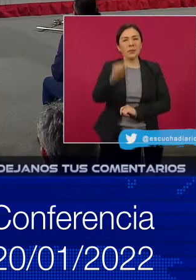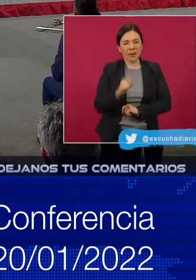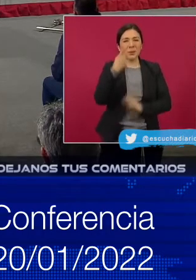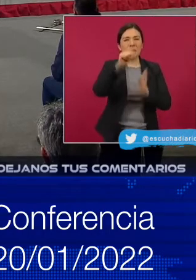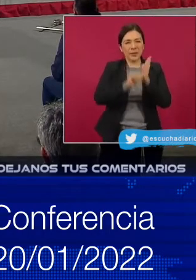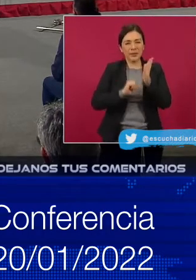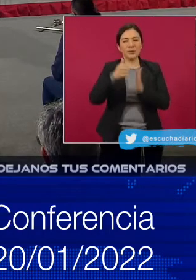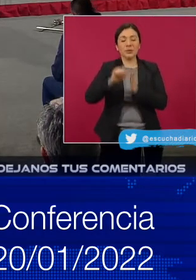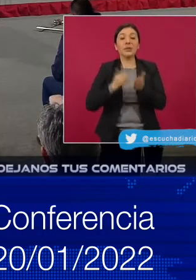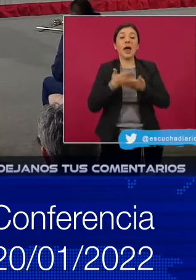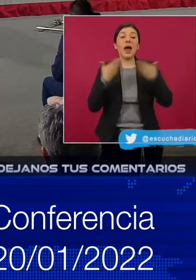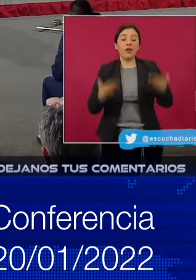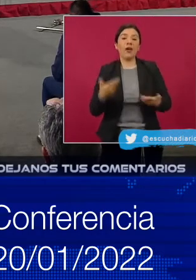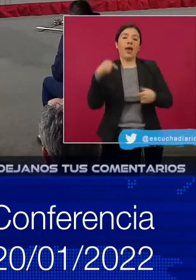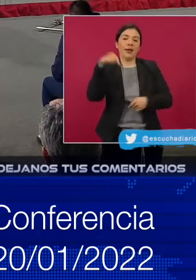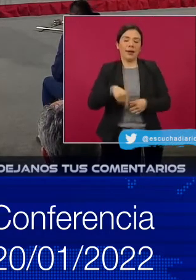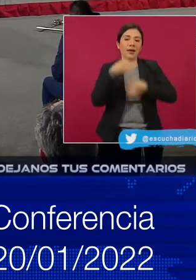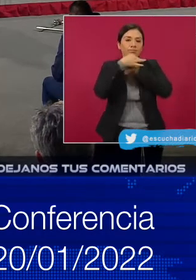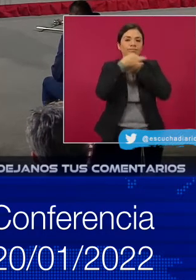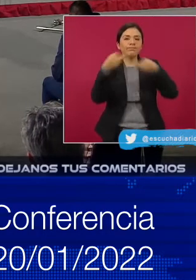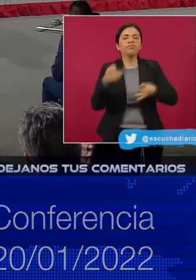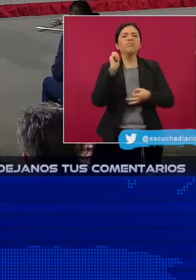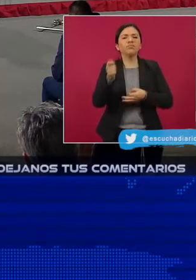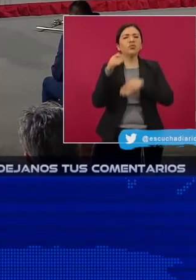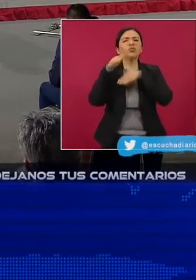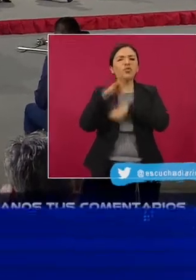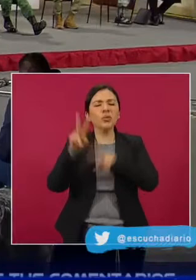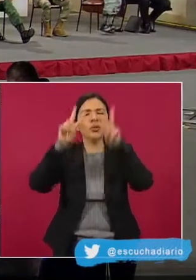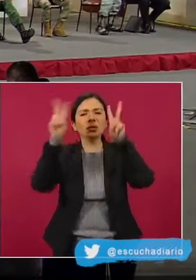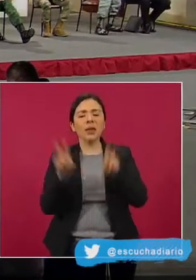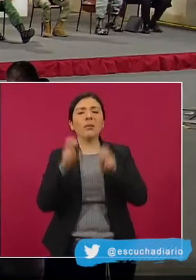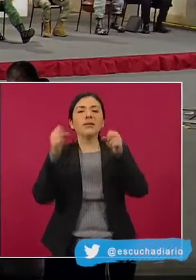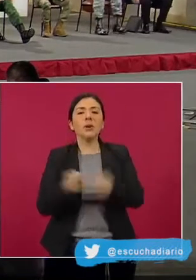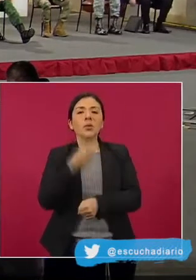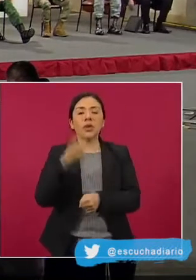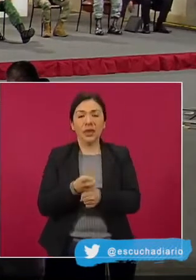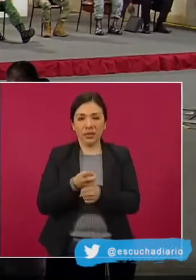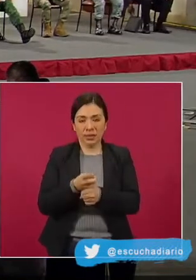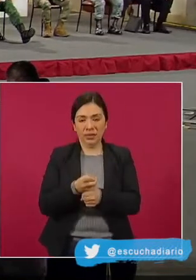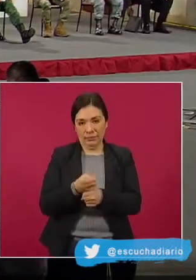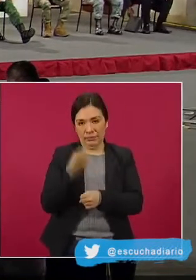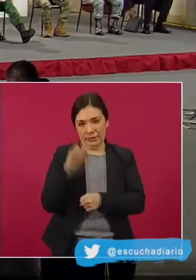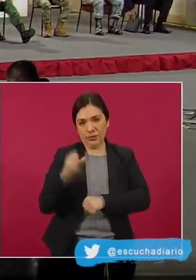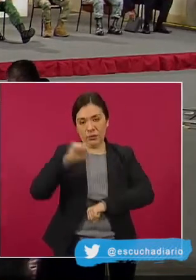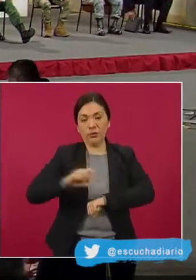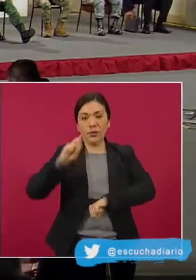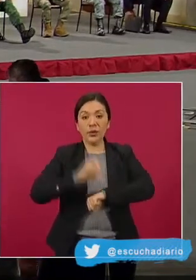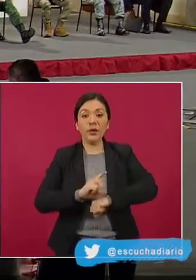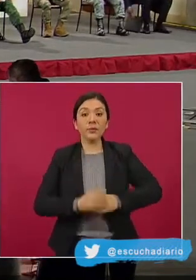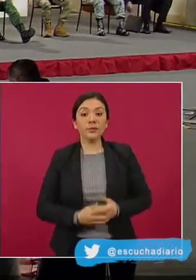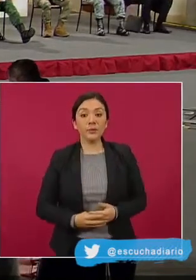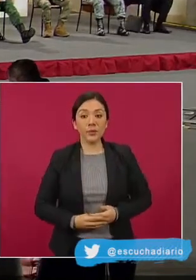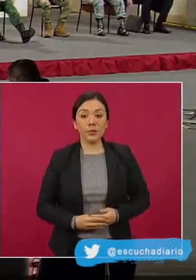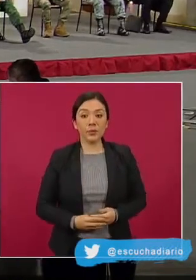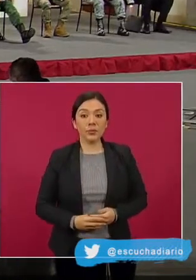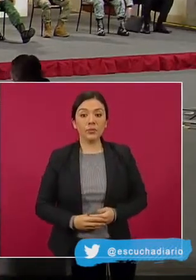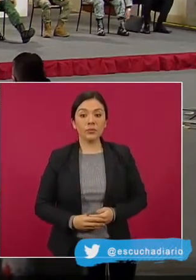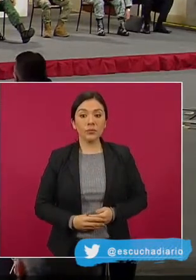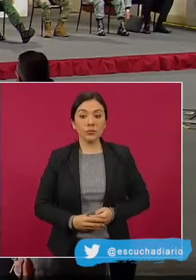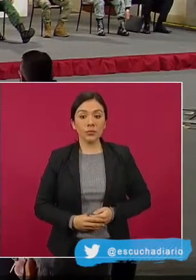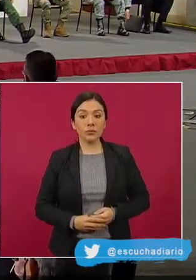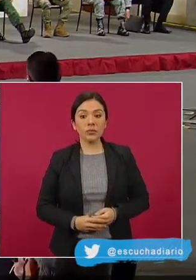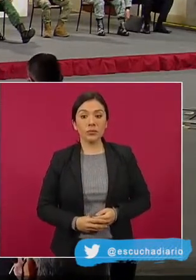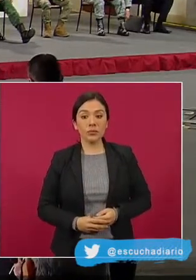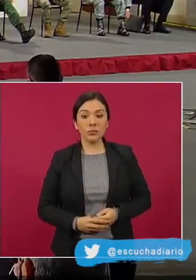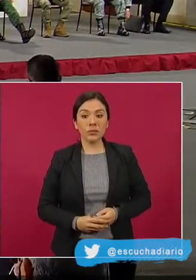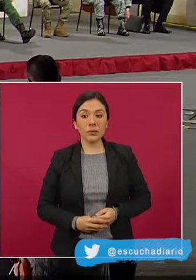corresponde informar sobre la seguridad. El día de hoy el presidente informó que la incidencia delictiva ha